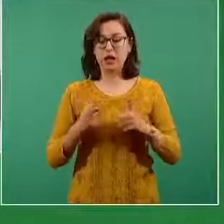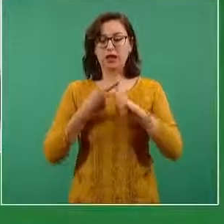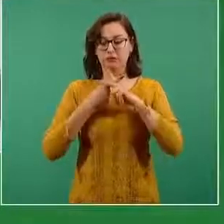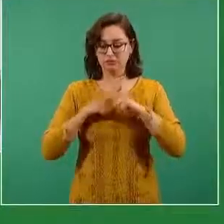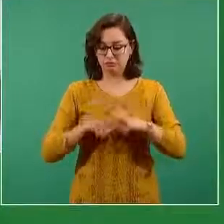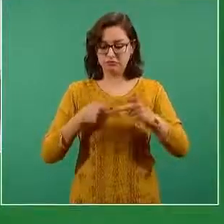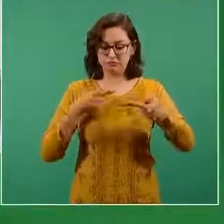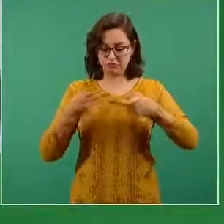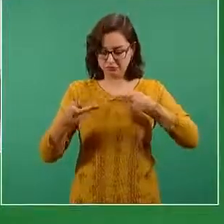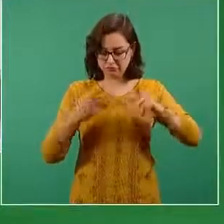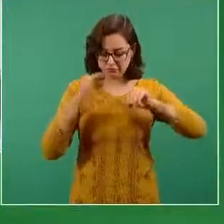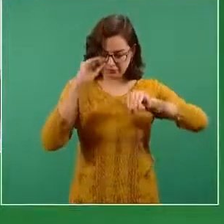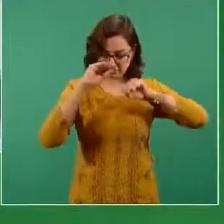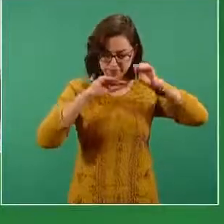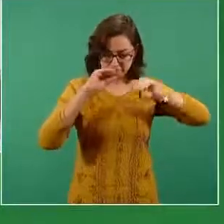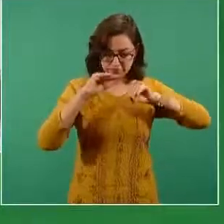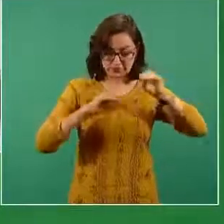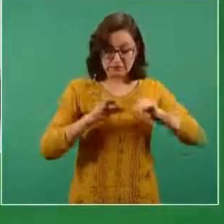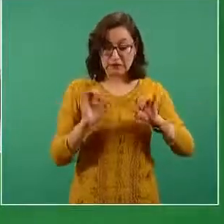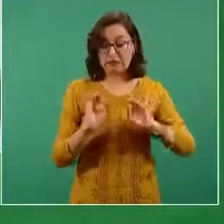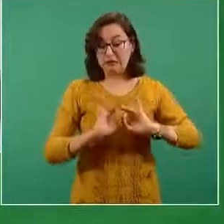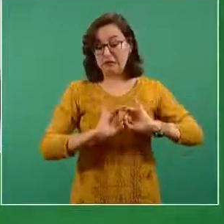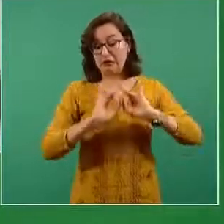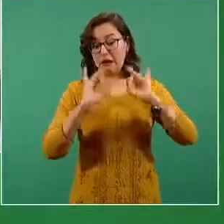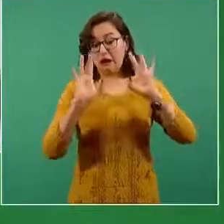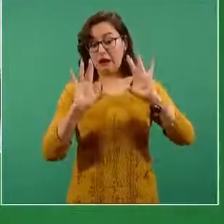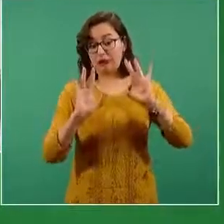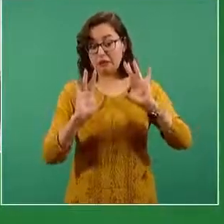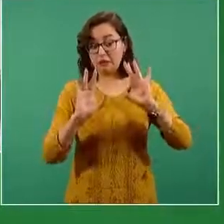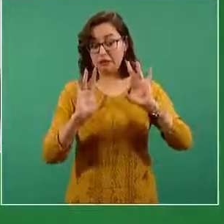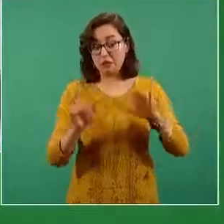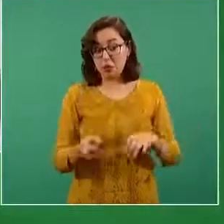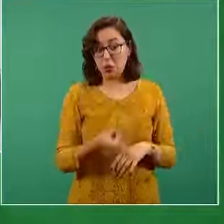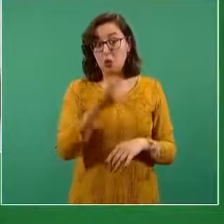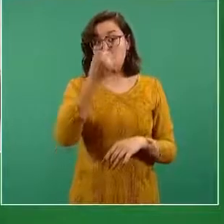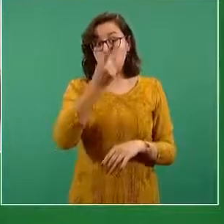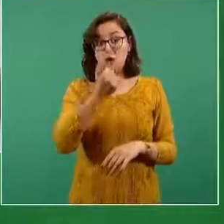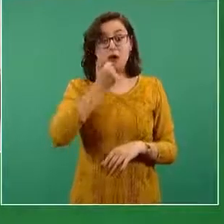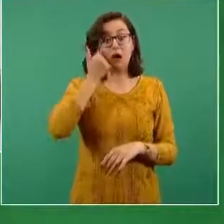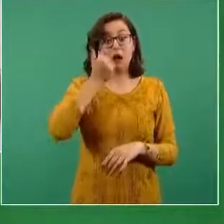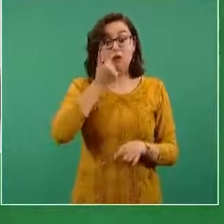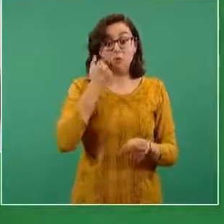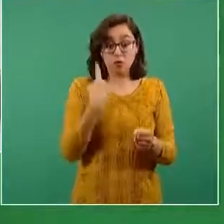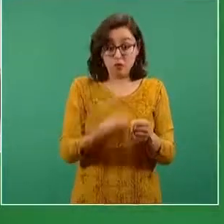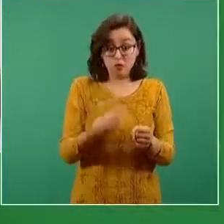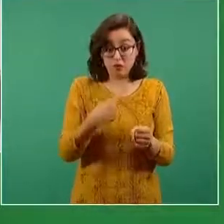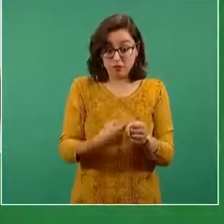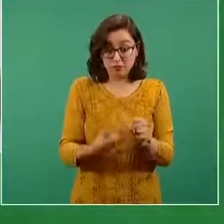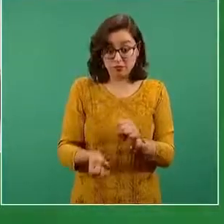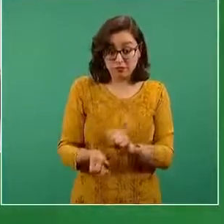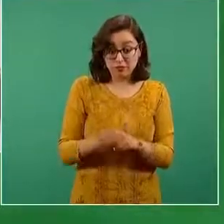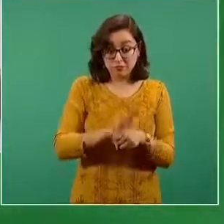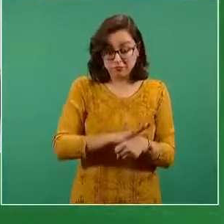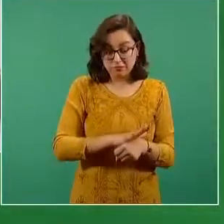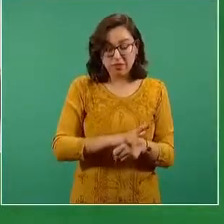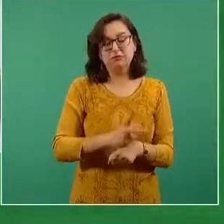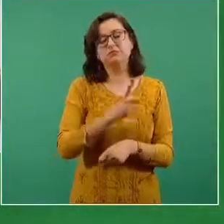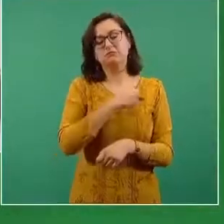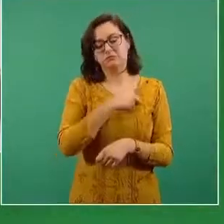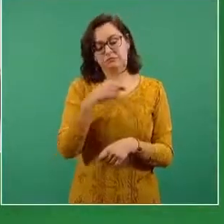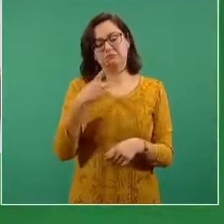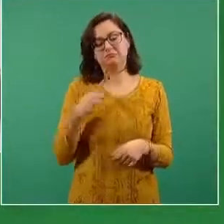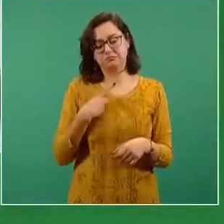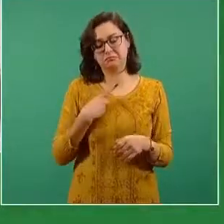esto. En el caso de que salga un caso, en el caso que resulte un positivo alumno, se tendrán que tomar las